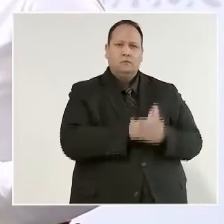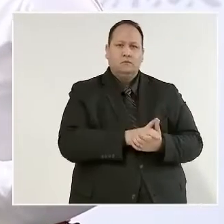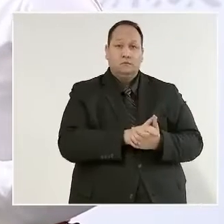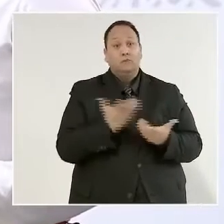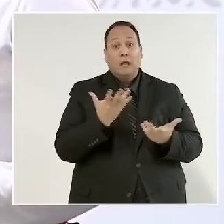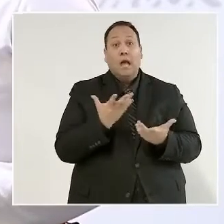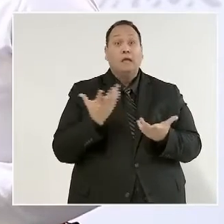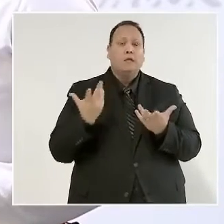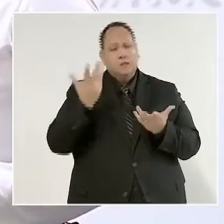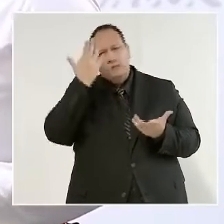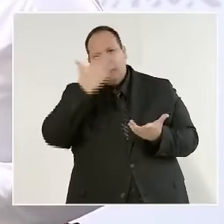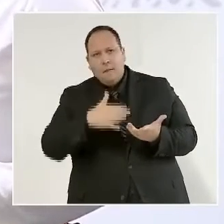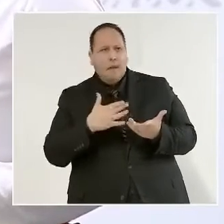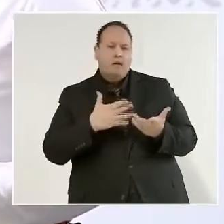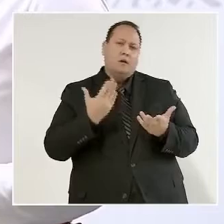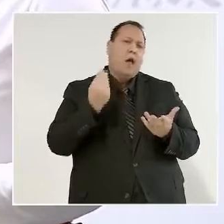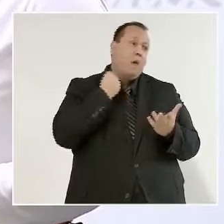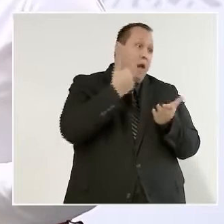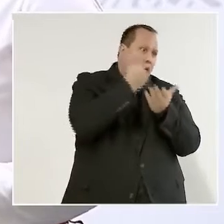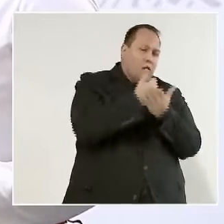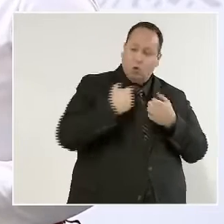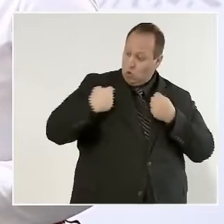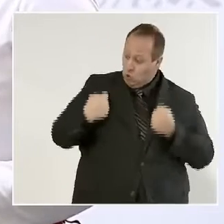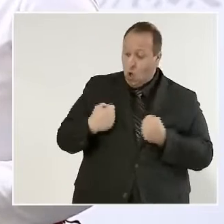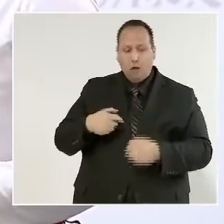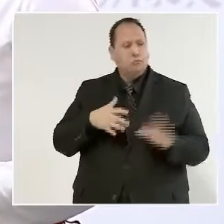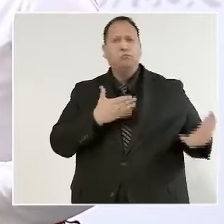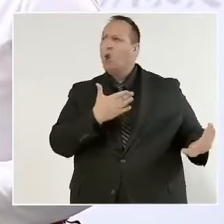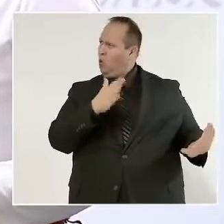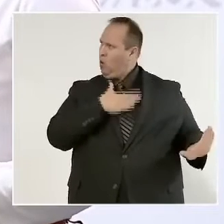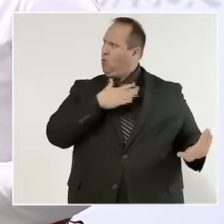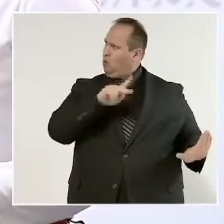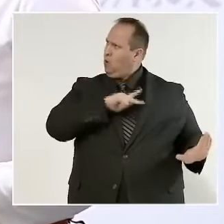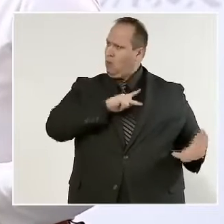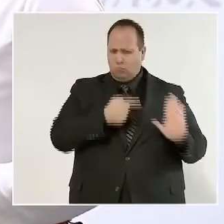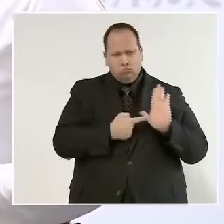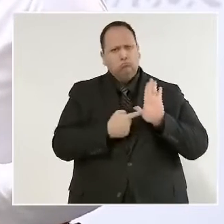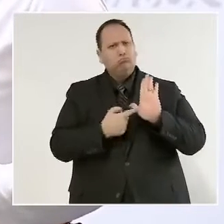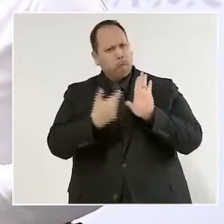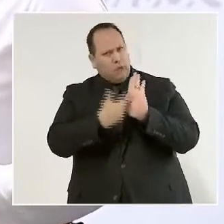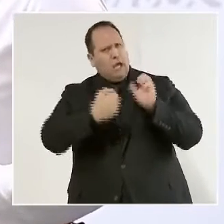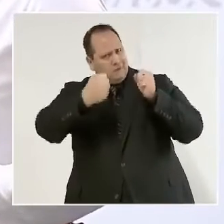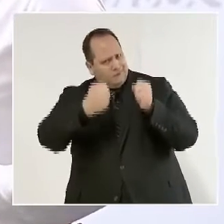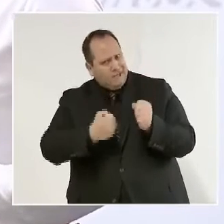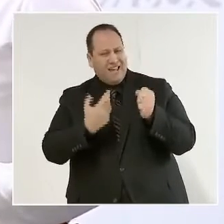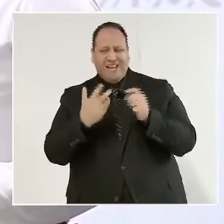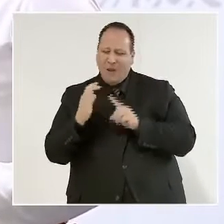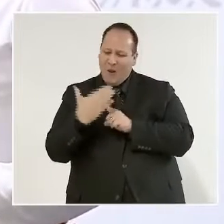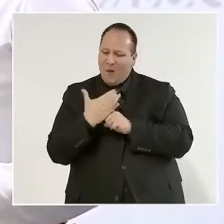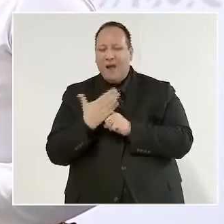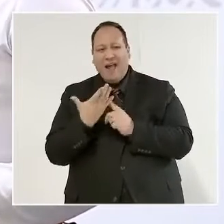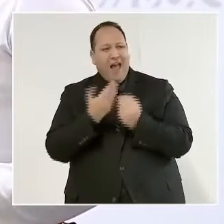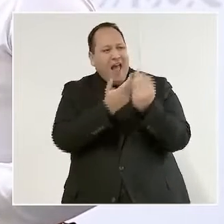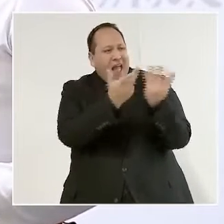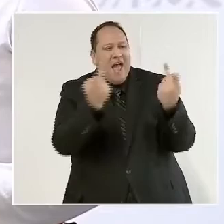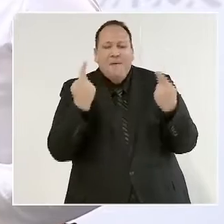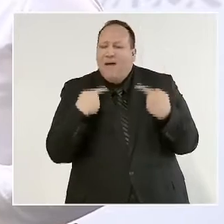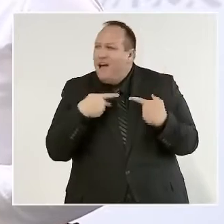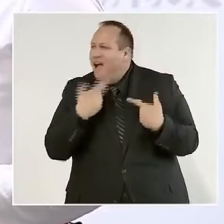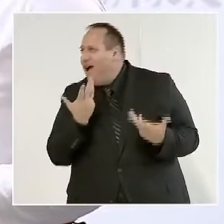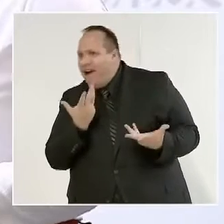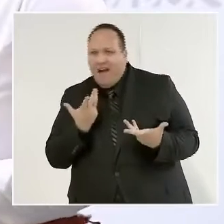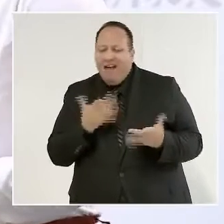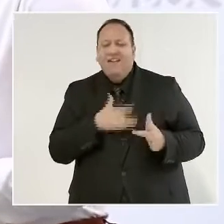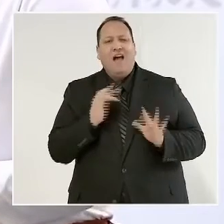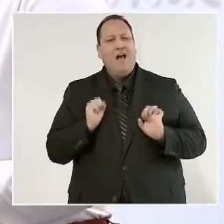dará certeza jurídica, certeza patrimonial y certeza de seguridad a los habitantes de